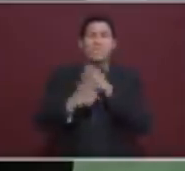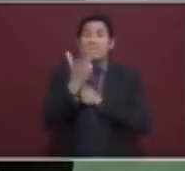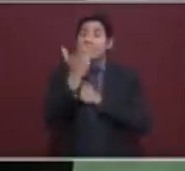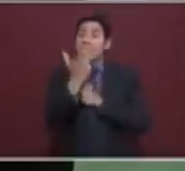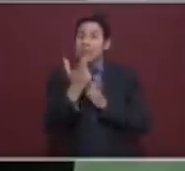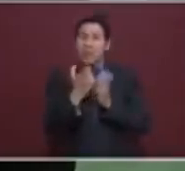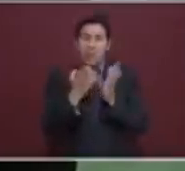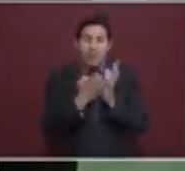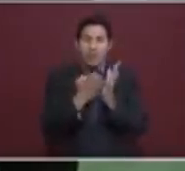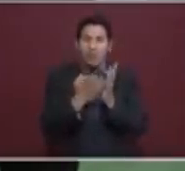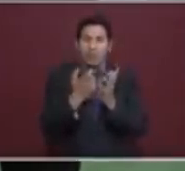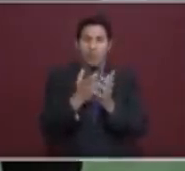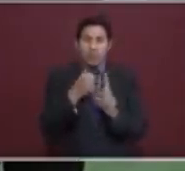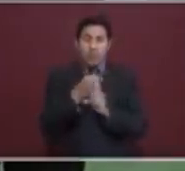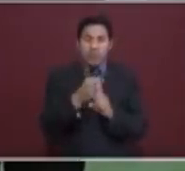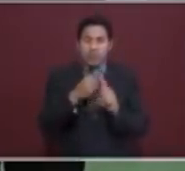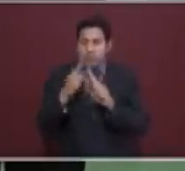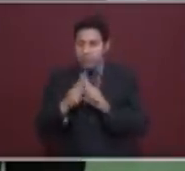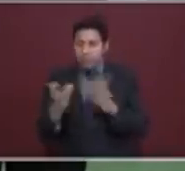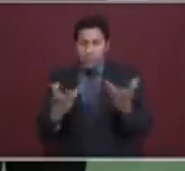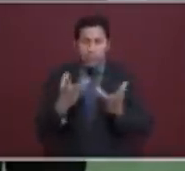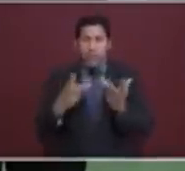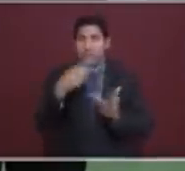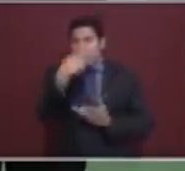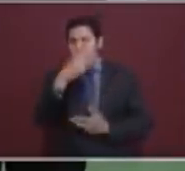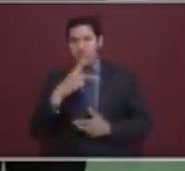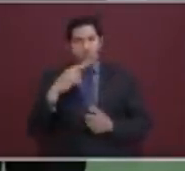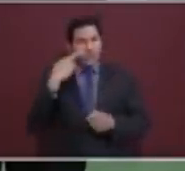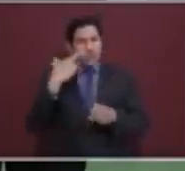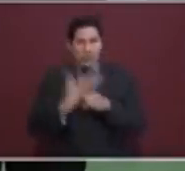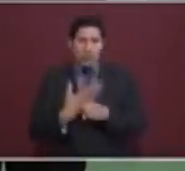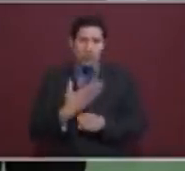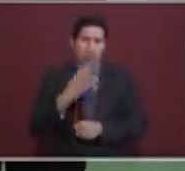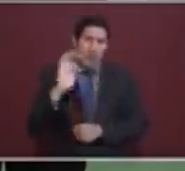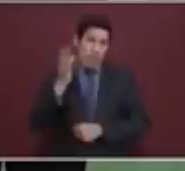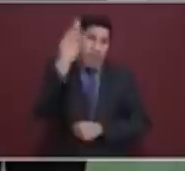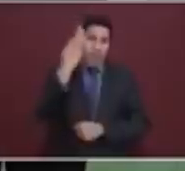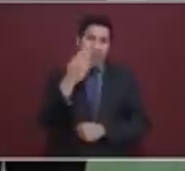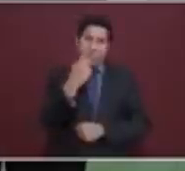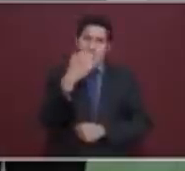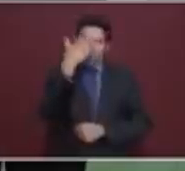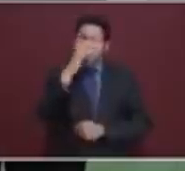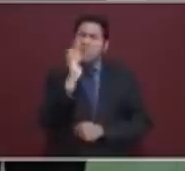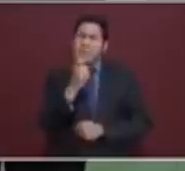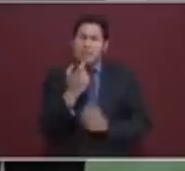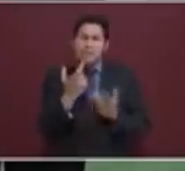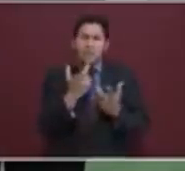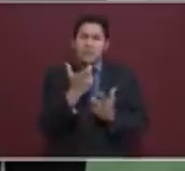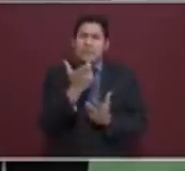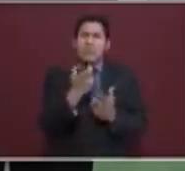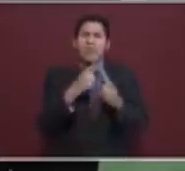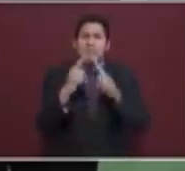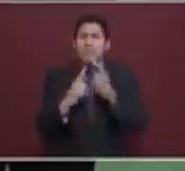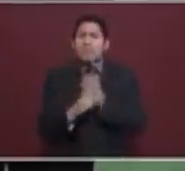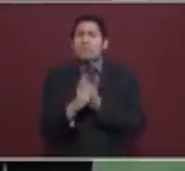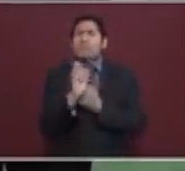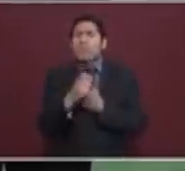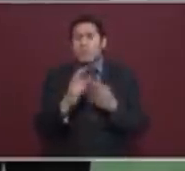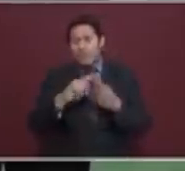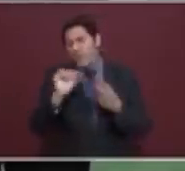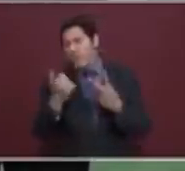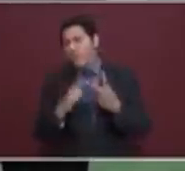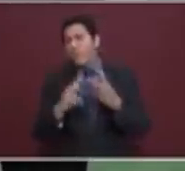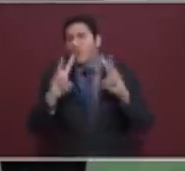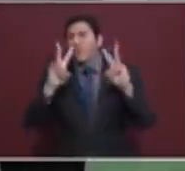magisterio es responsabilidad del gobierno que está en cabeza del gobierno federal y el otro tema cuando tendremos un programa de